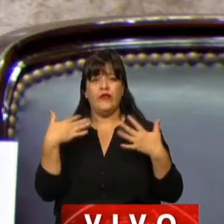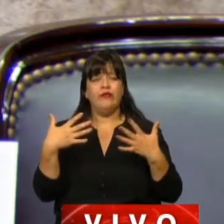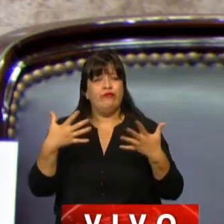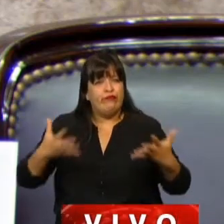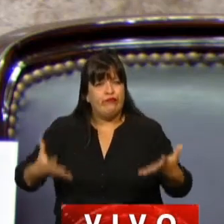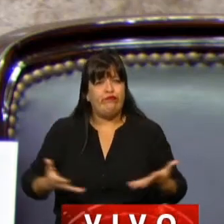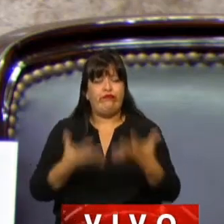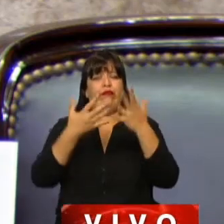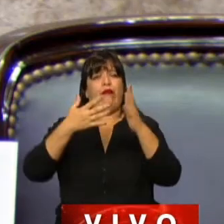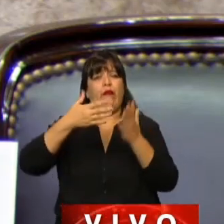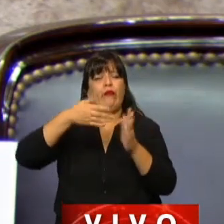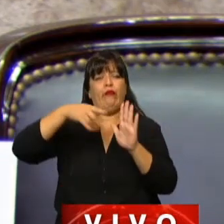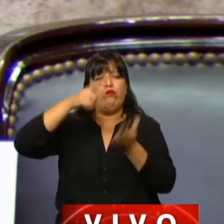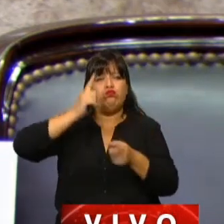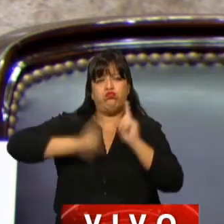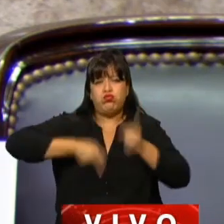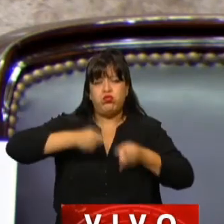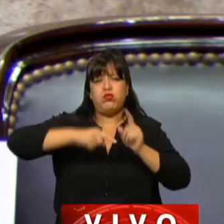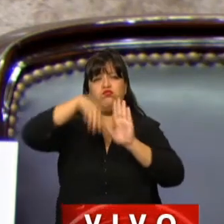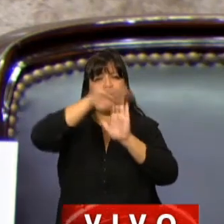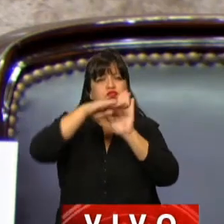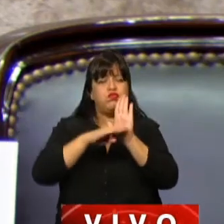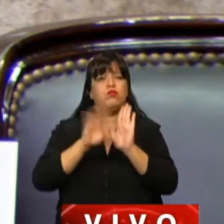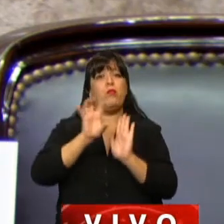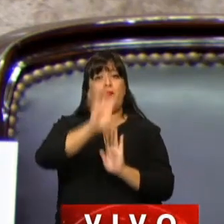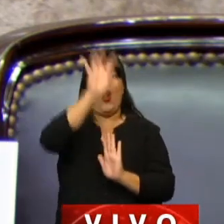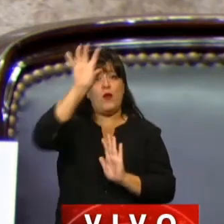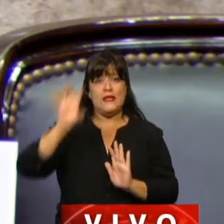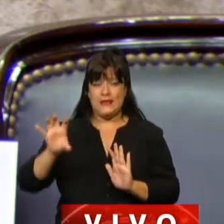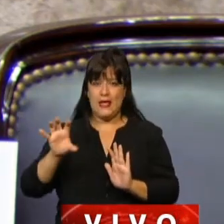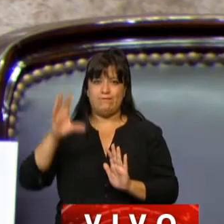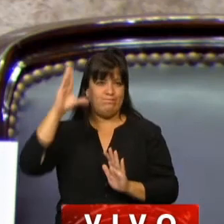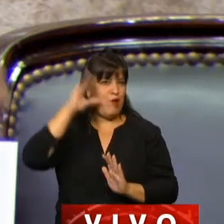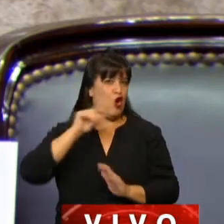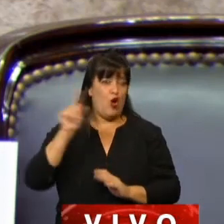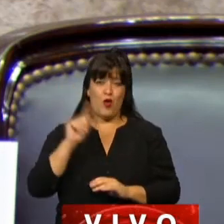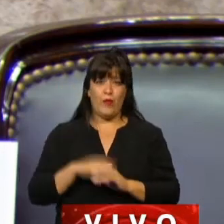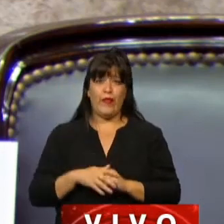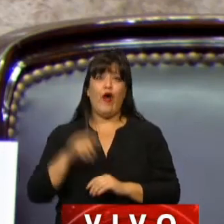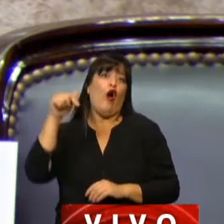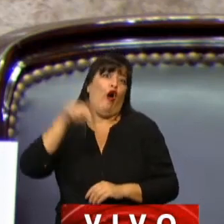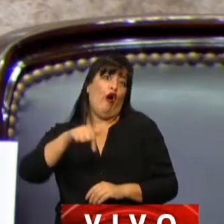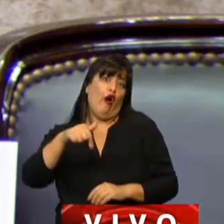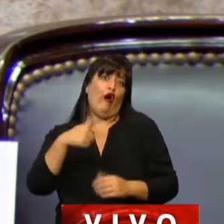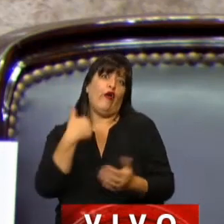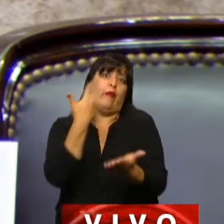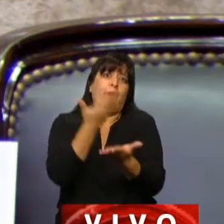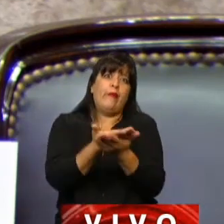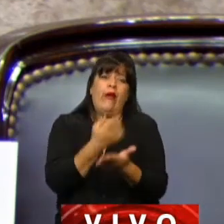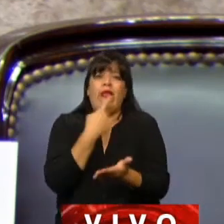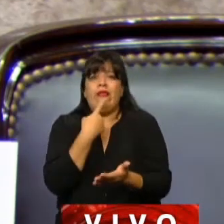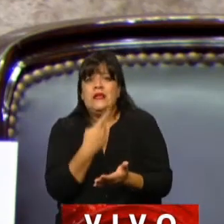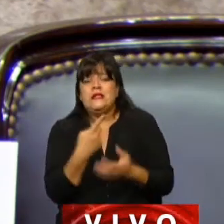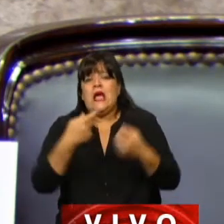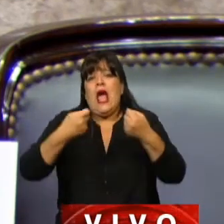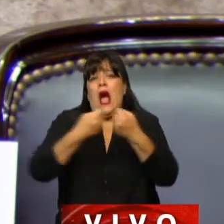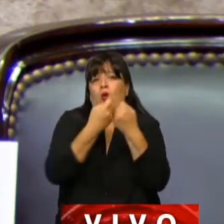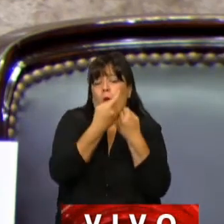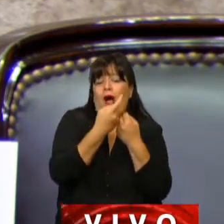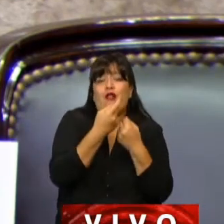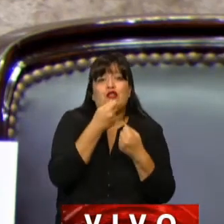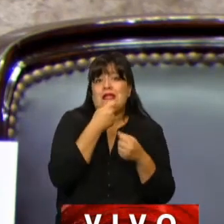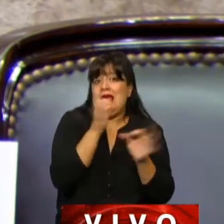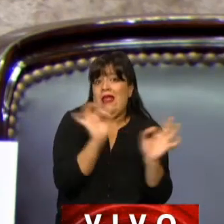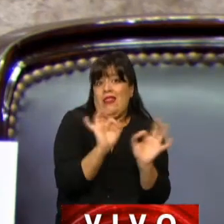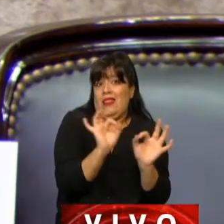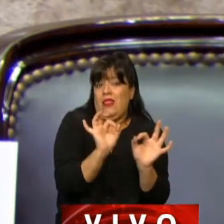todas las medidas en el interior. Hoy nos quieren presentar de qué es el acuerdo o el caos. Yo